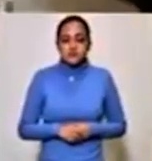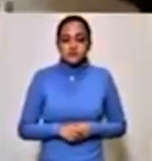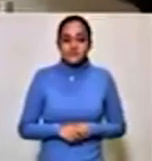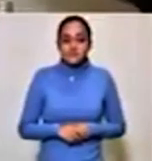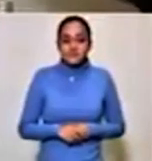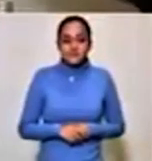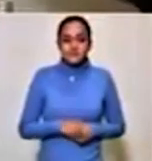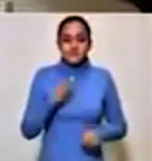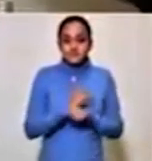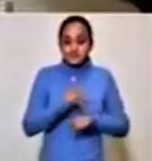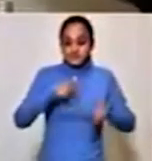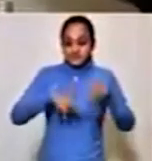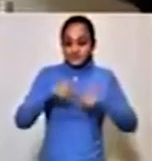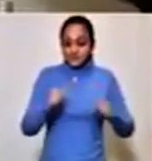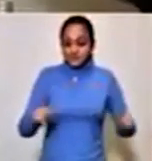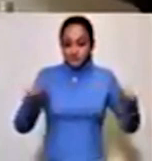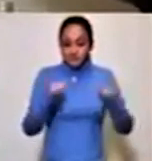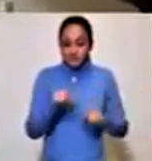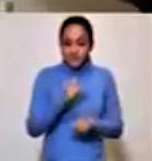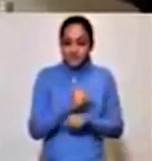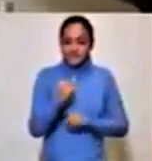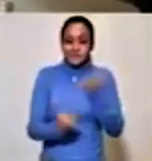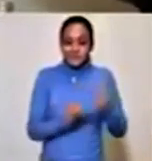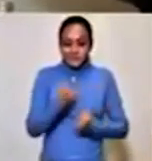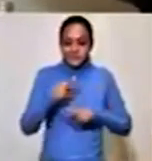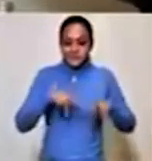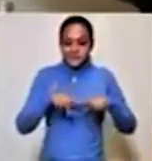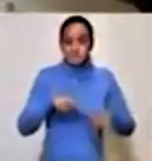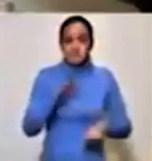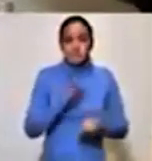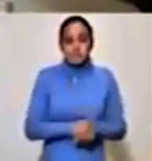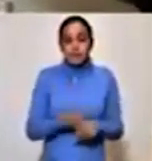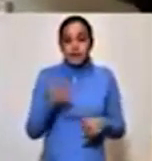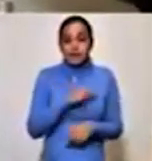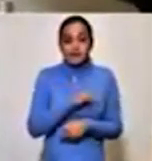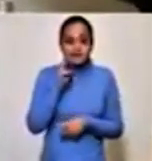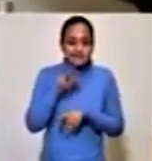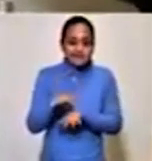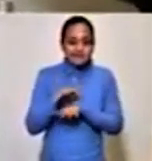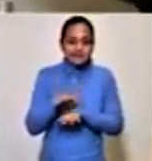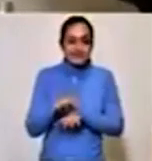Este evento deportivo, este juego, que es de los más atractivos